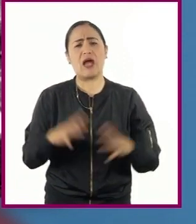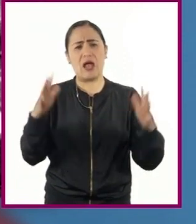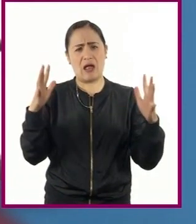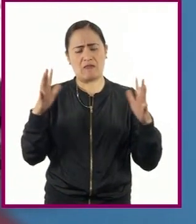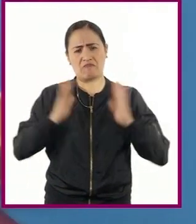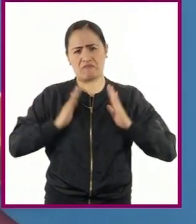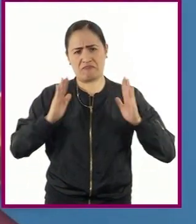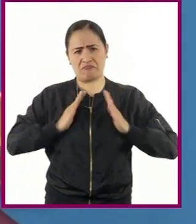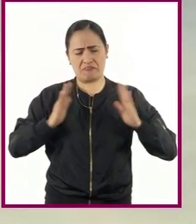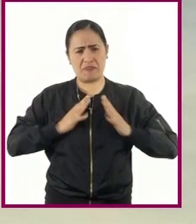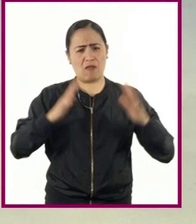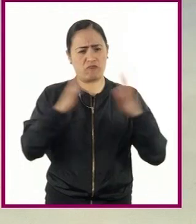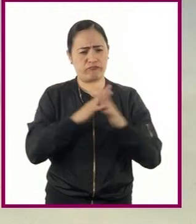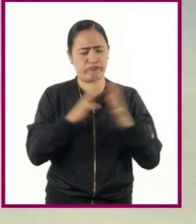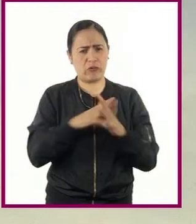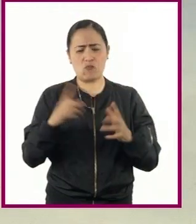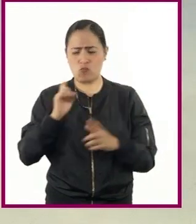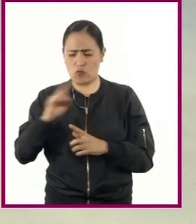ejércitos en combate.